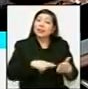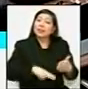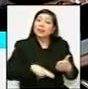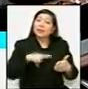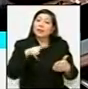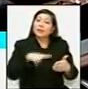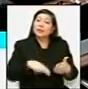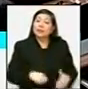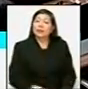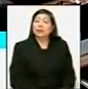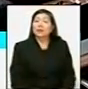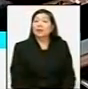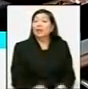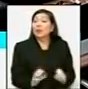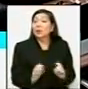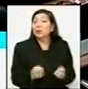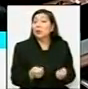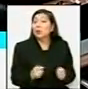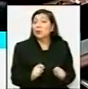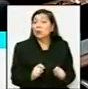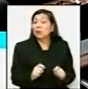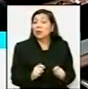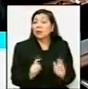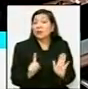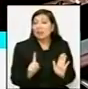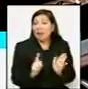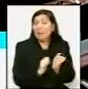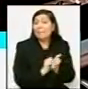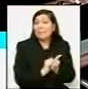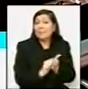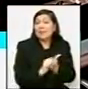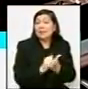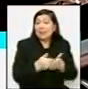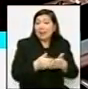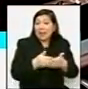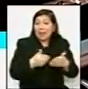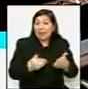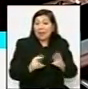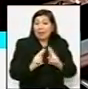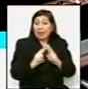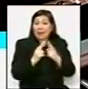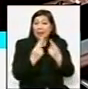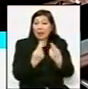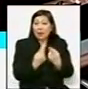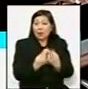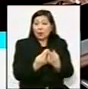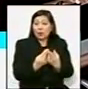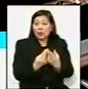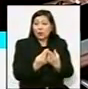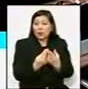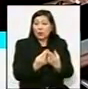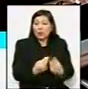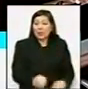el momento de verificación de causales de suspensión será de 6 meses antes de la convocatoria